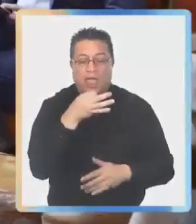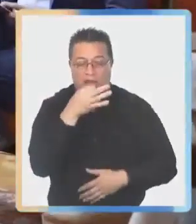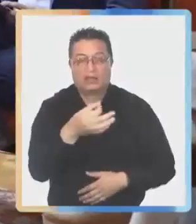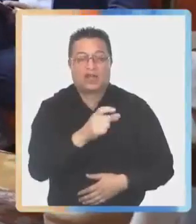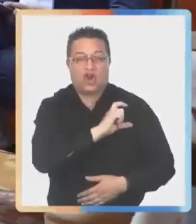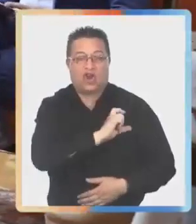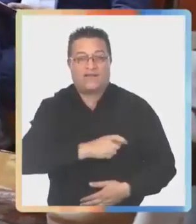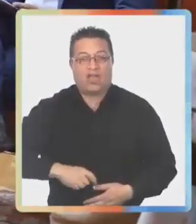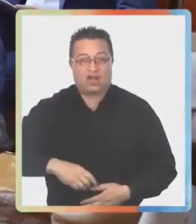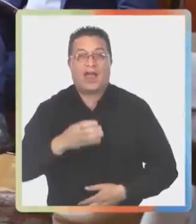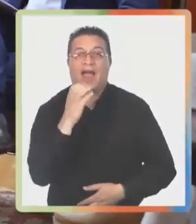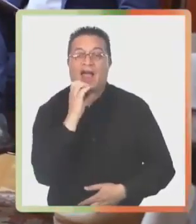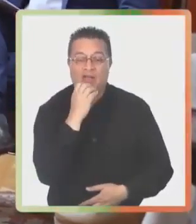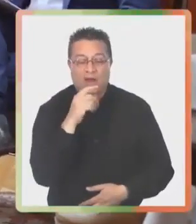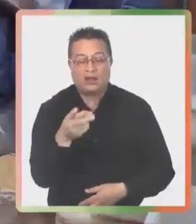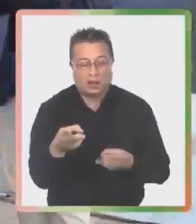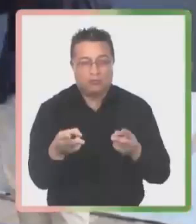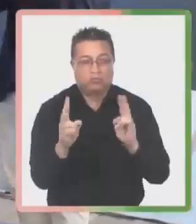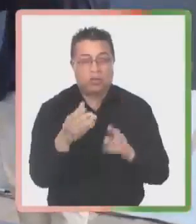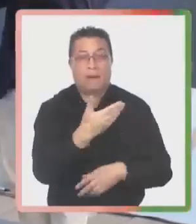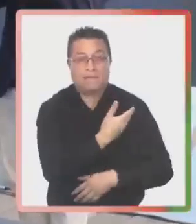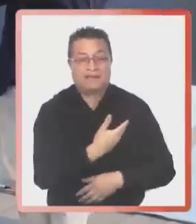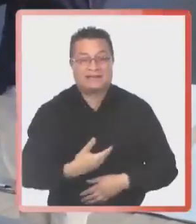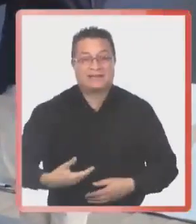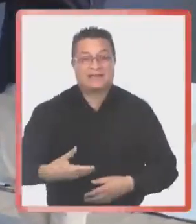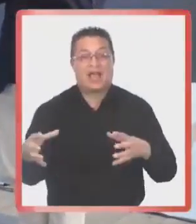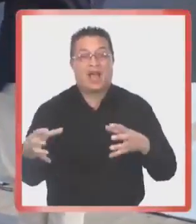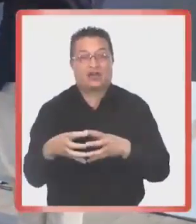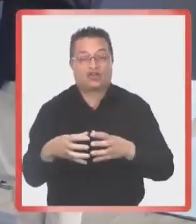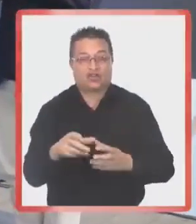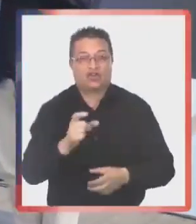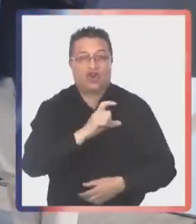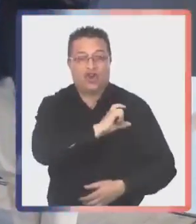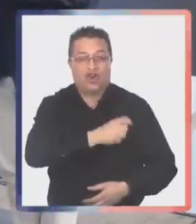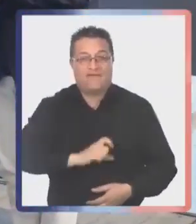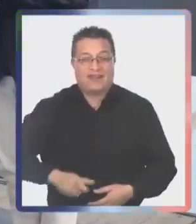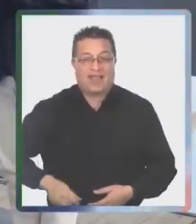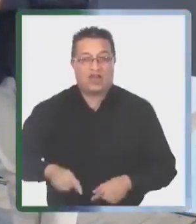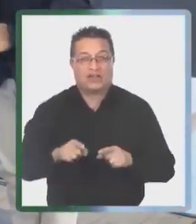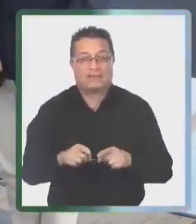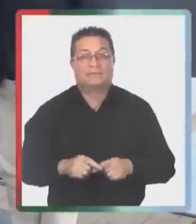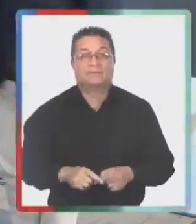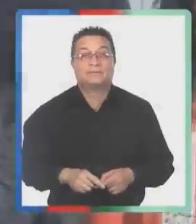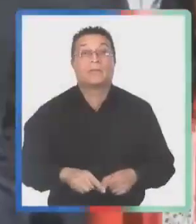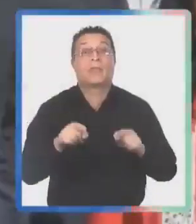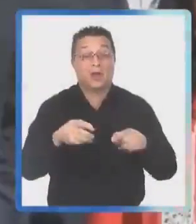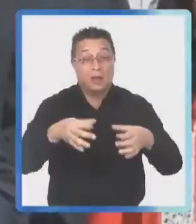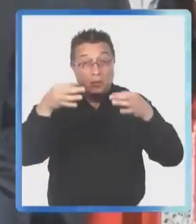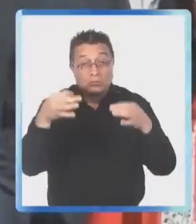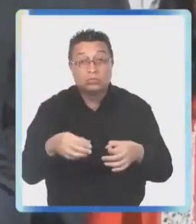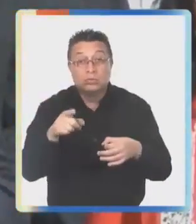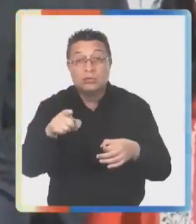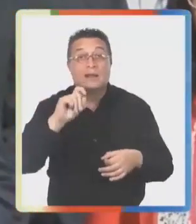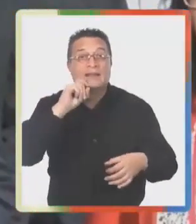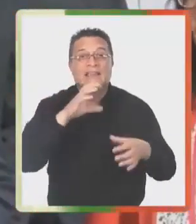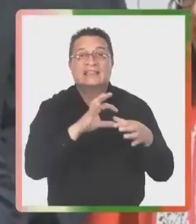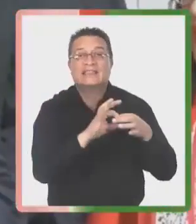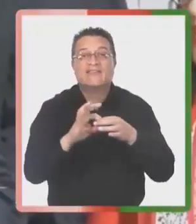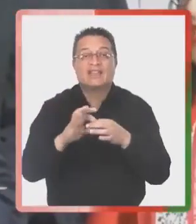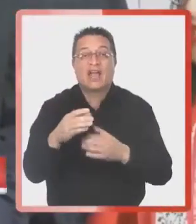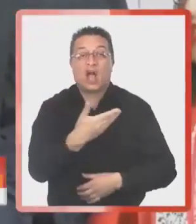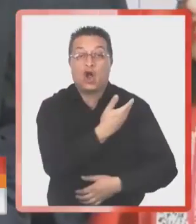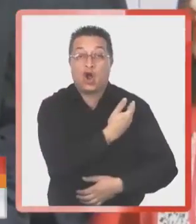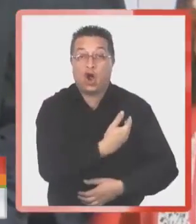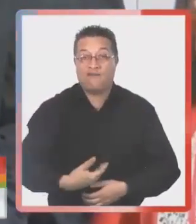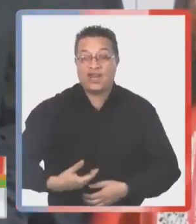dijo el gobernador de Antofagasta, Ricardo Díaz, presidente de la Asociación de Gobernadores. En concreto, esto significa